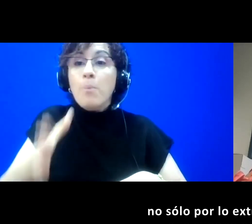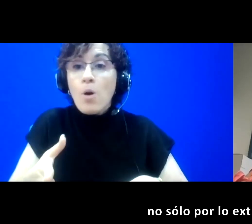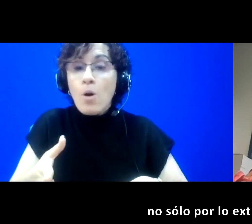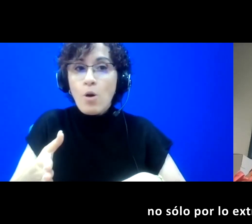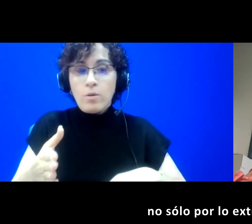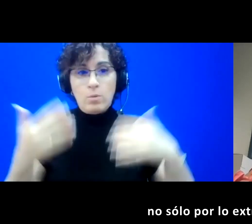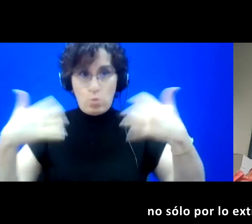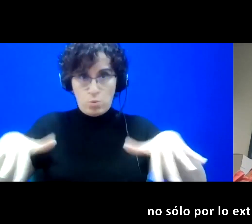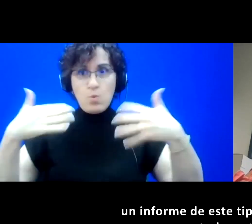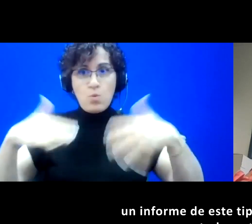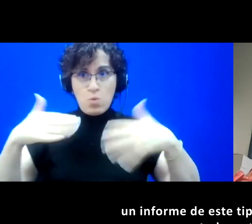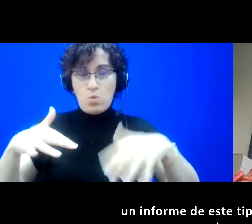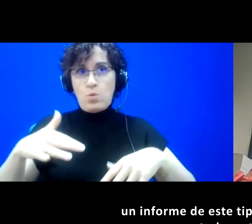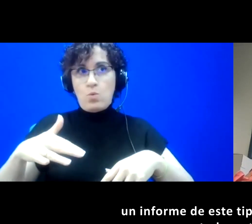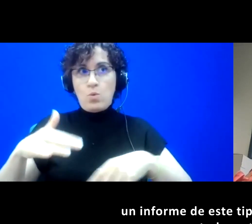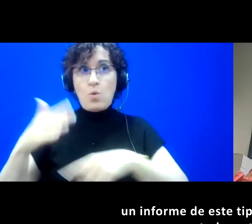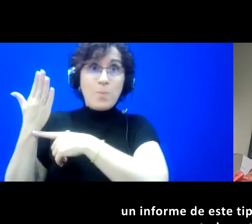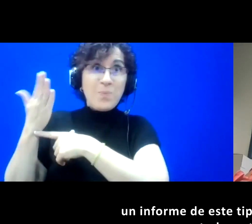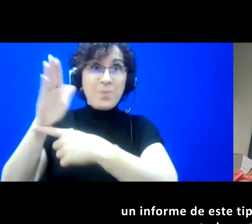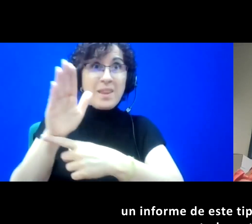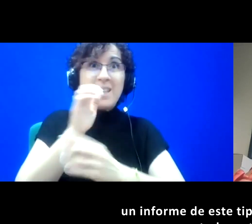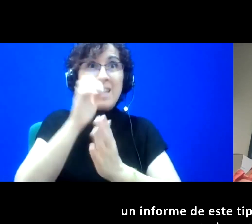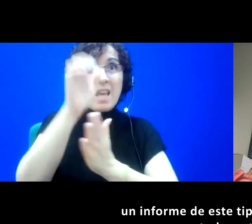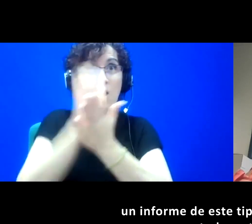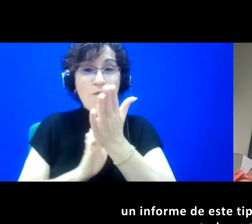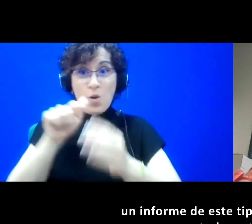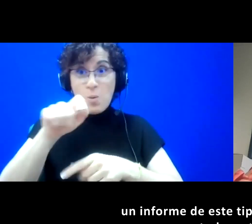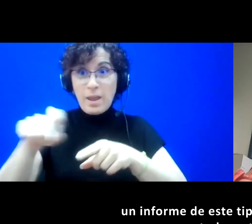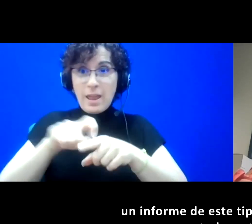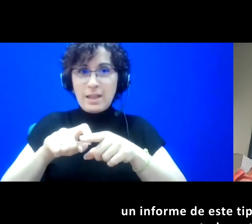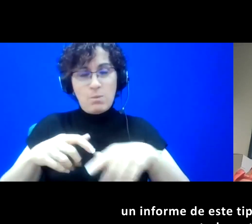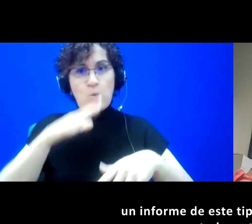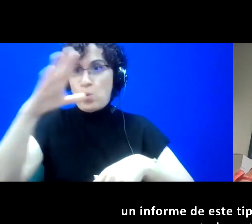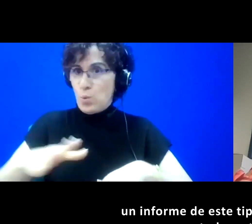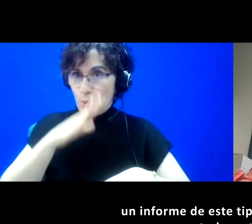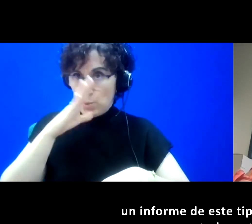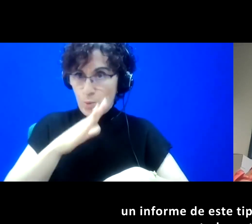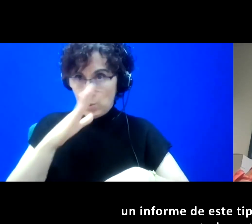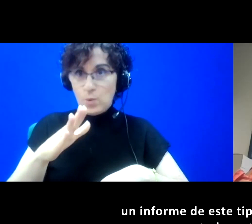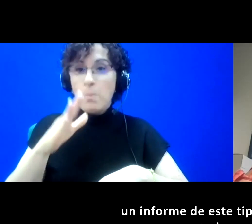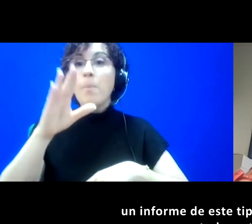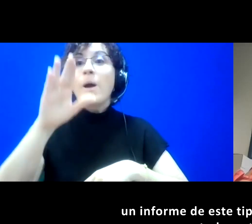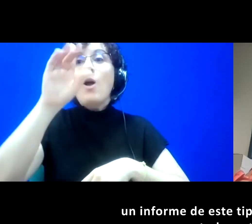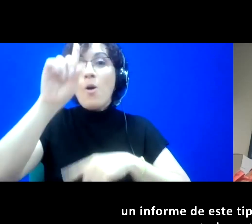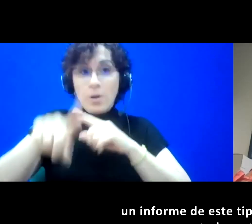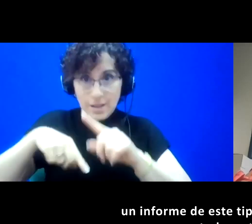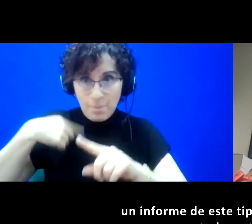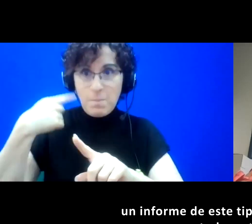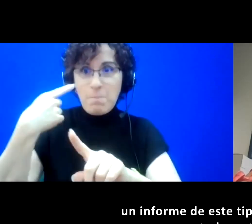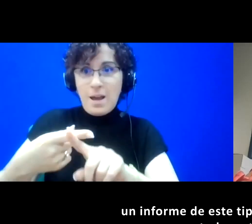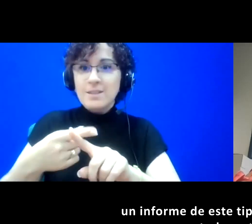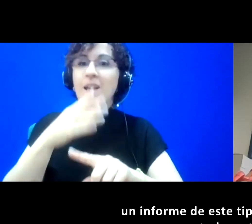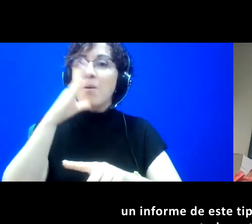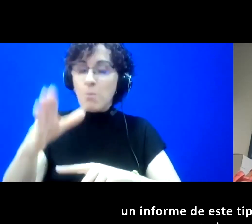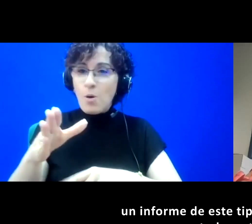supone presentar un informe de este tipo, sino también por ver a todas